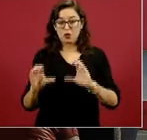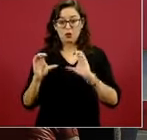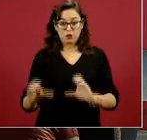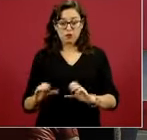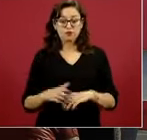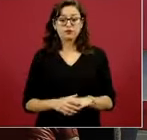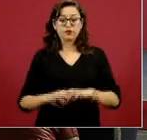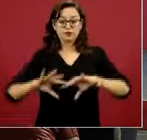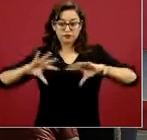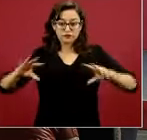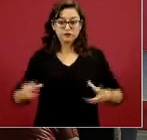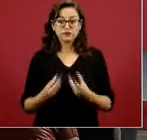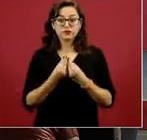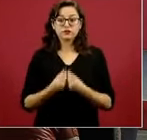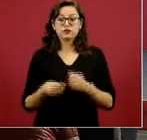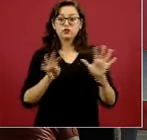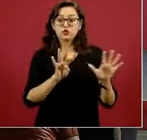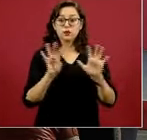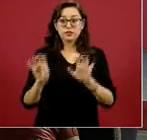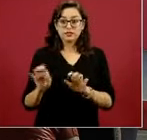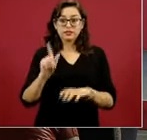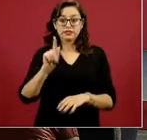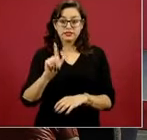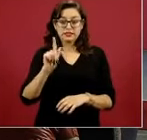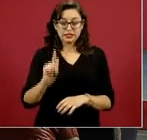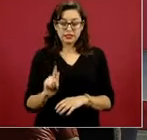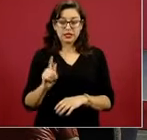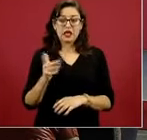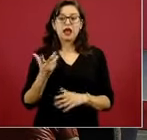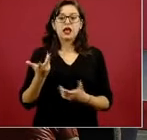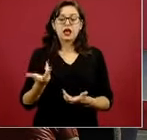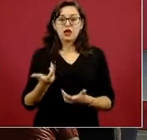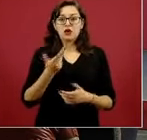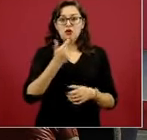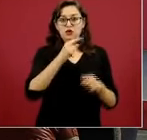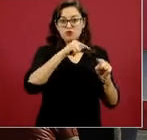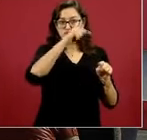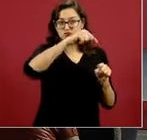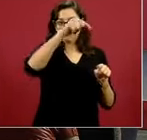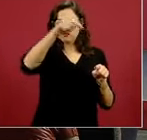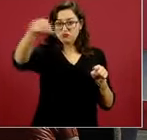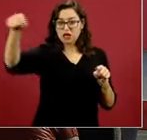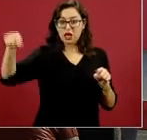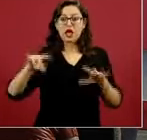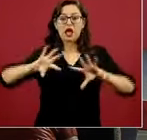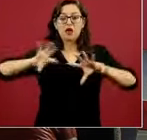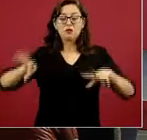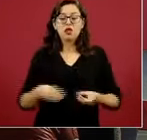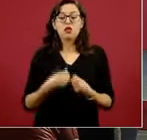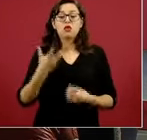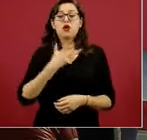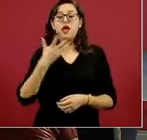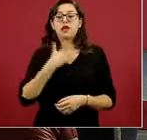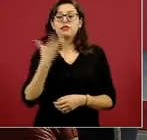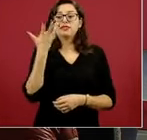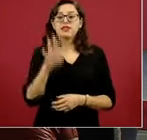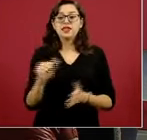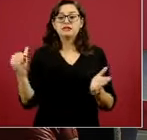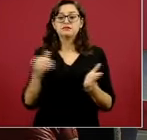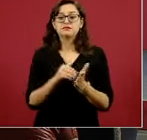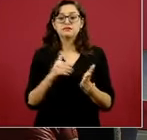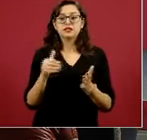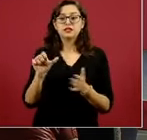estas más de 970 unidades, tenemos un registro de 10.630 camas para este tipo de pacientes, de